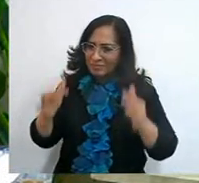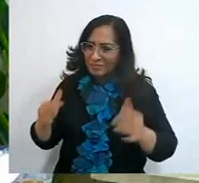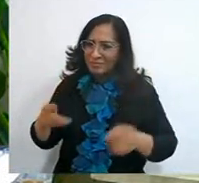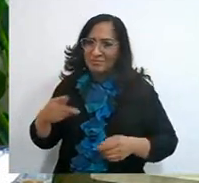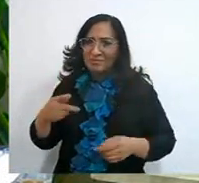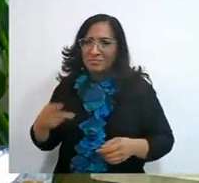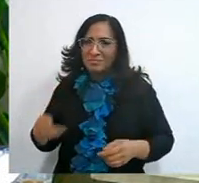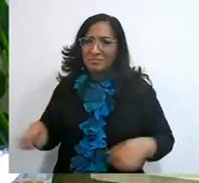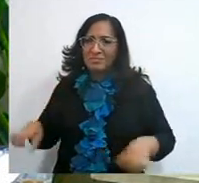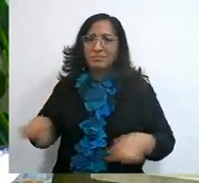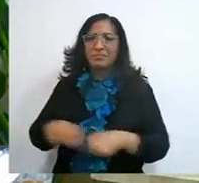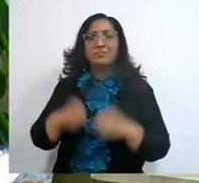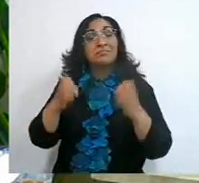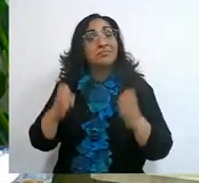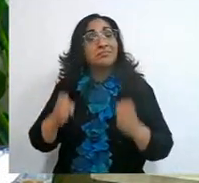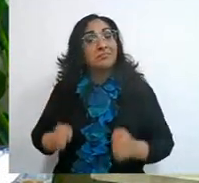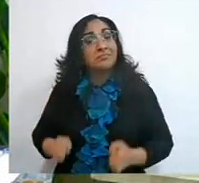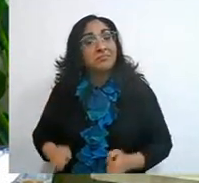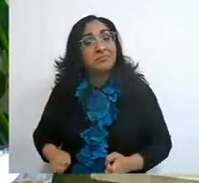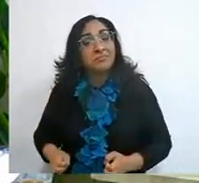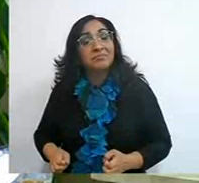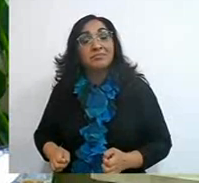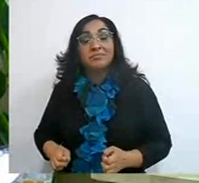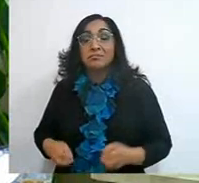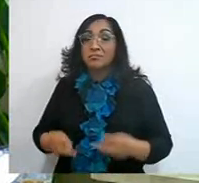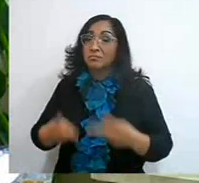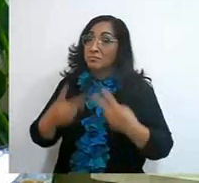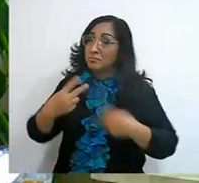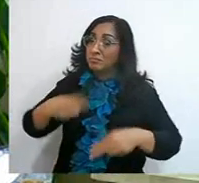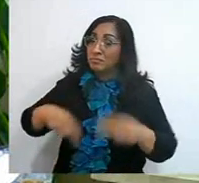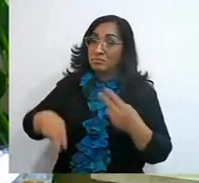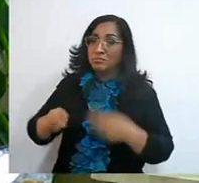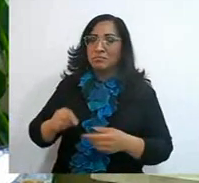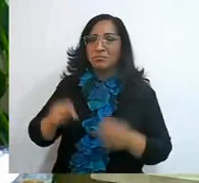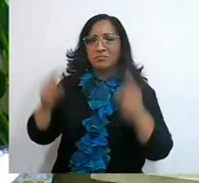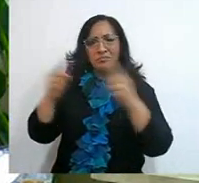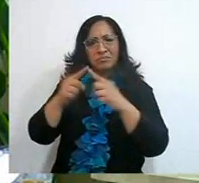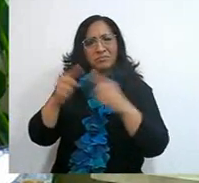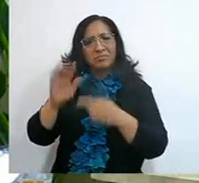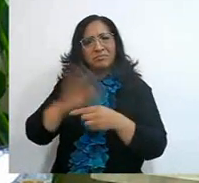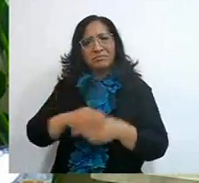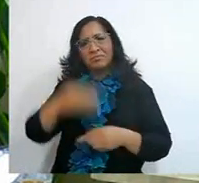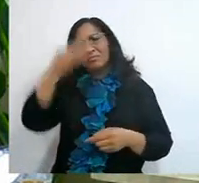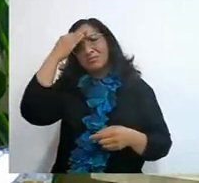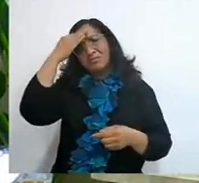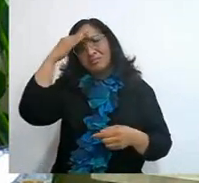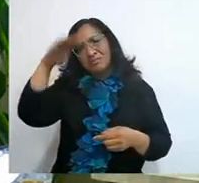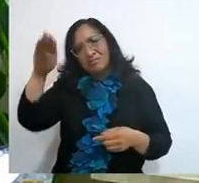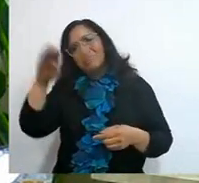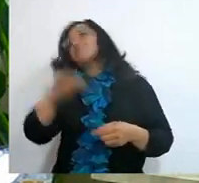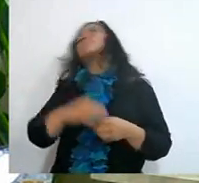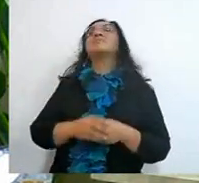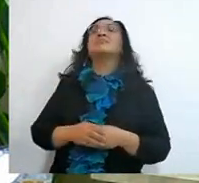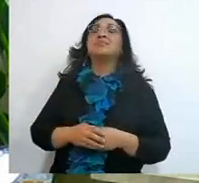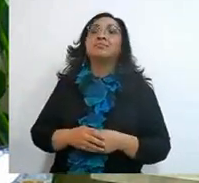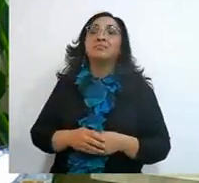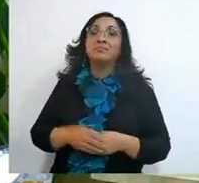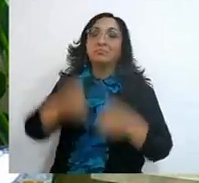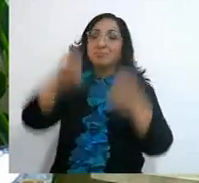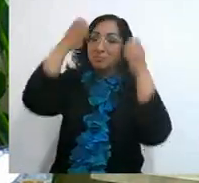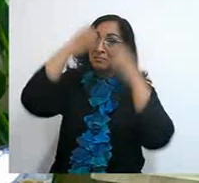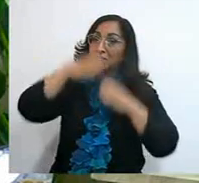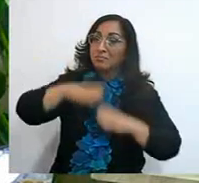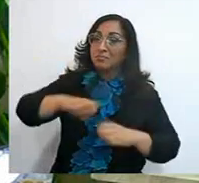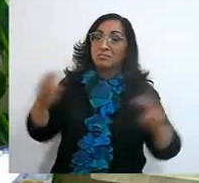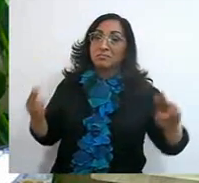soy, como estoy, no soy invitada a muchas congregaciones porque les han enseñado doctrinas extrañas.